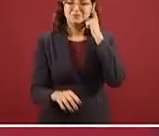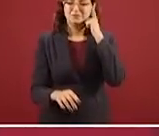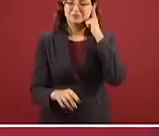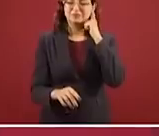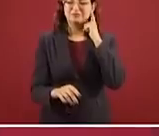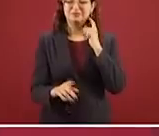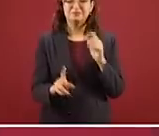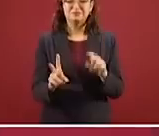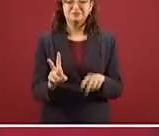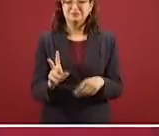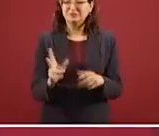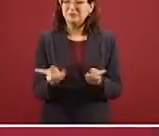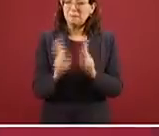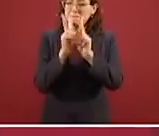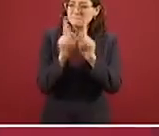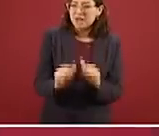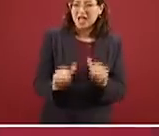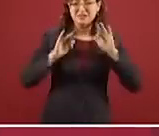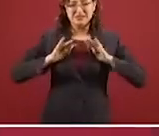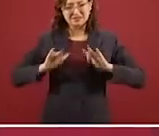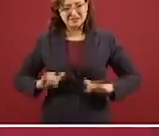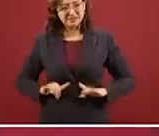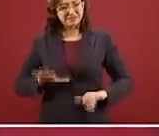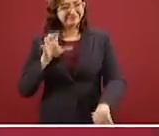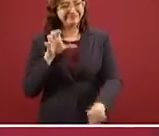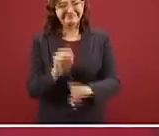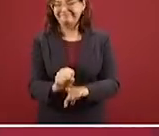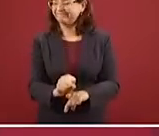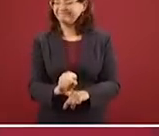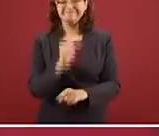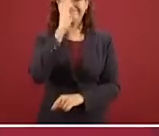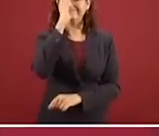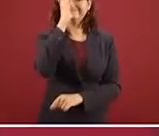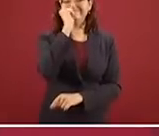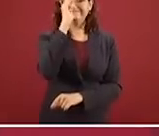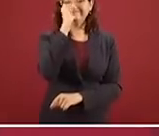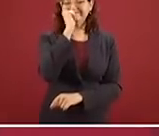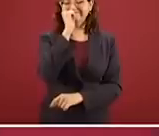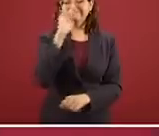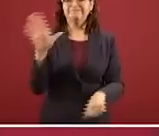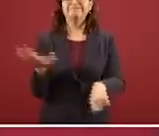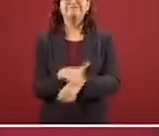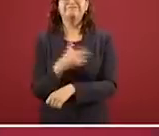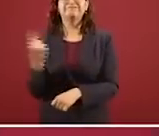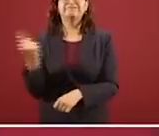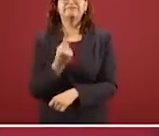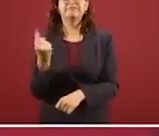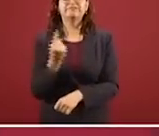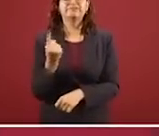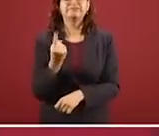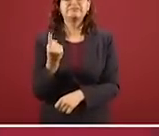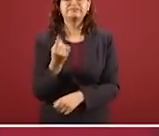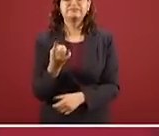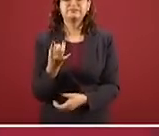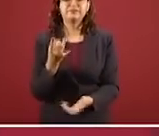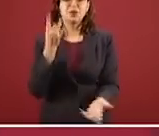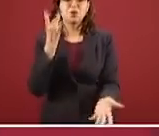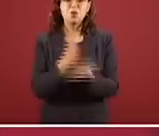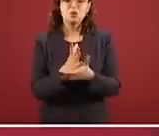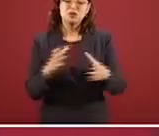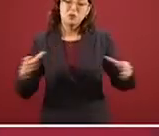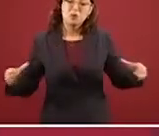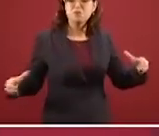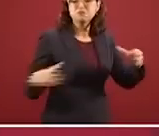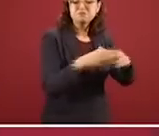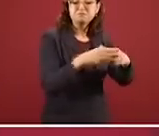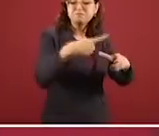producir paz y tranquilidad, porque significa beneficios solo para una